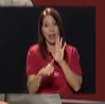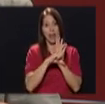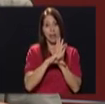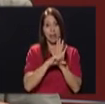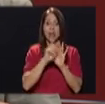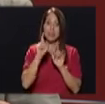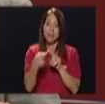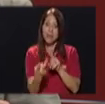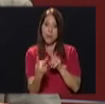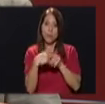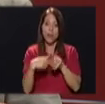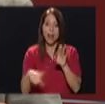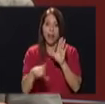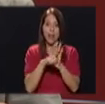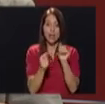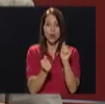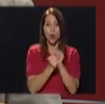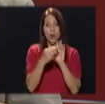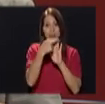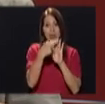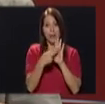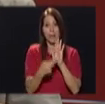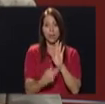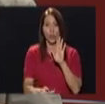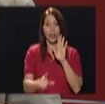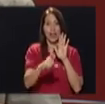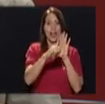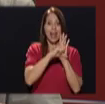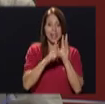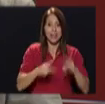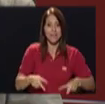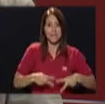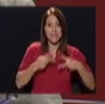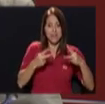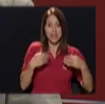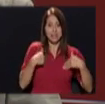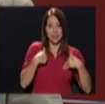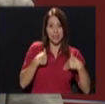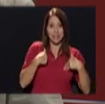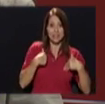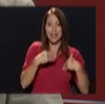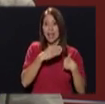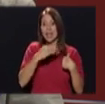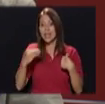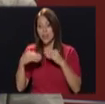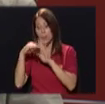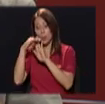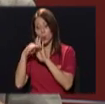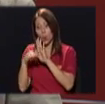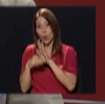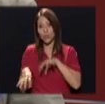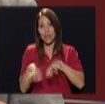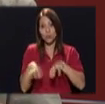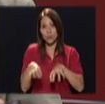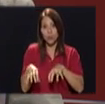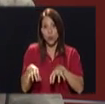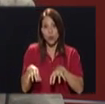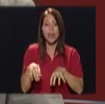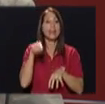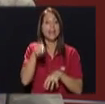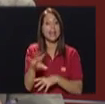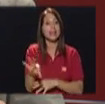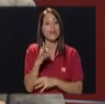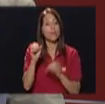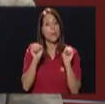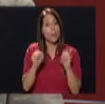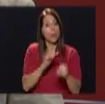momento de empezar a implementar la ley con ese reglamento de ley de vida silvestre y protocolos de actuación para que nos dé esa plataforma